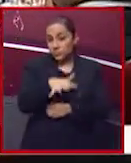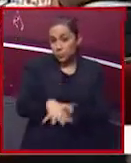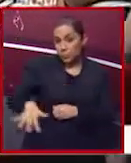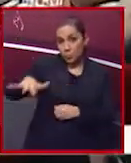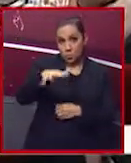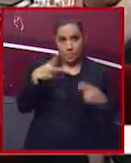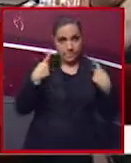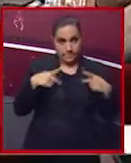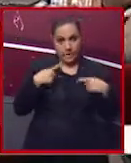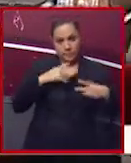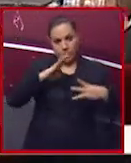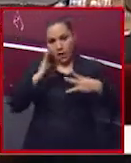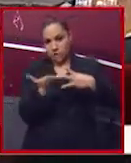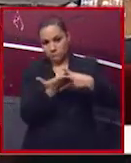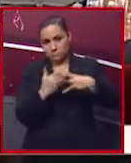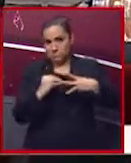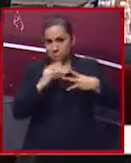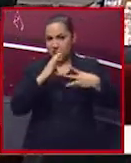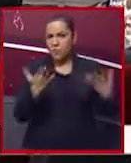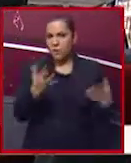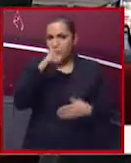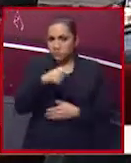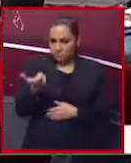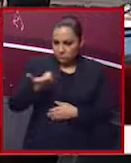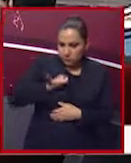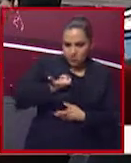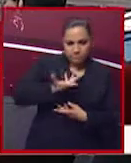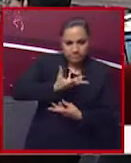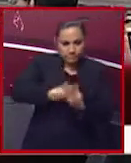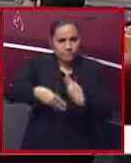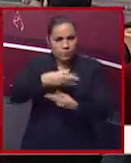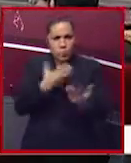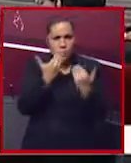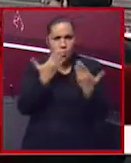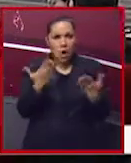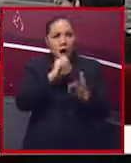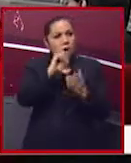no tienen ingresos, dependiendo totalmente de algún familiar.